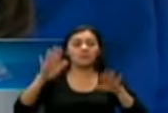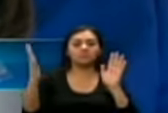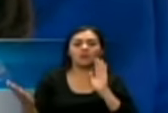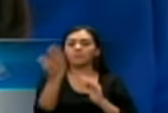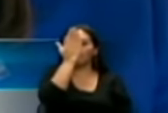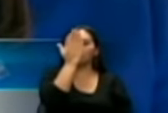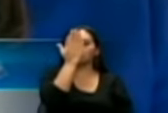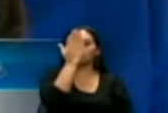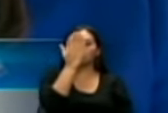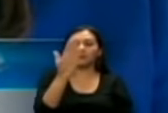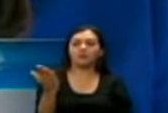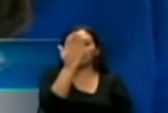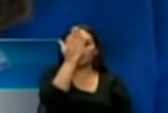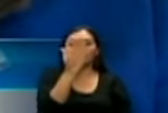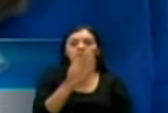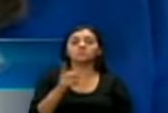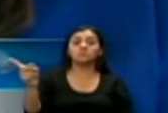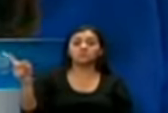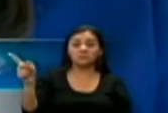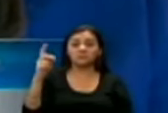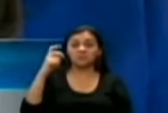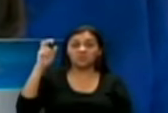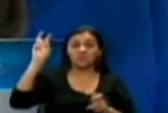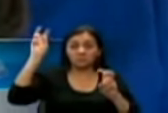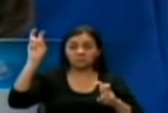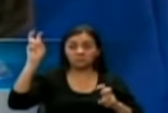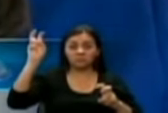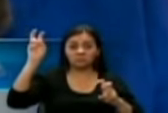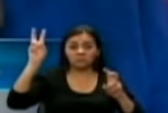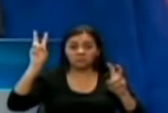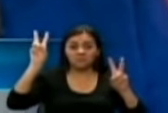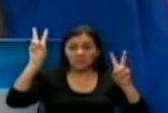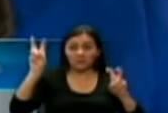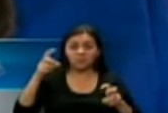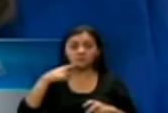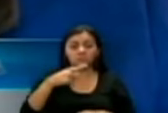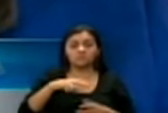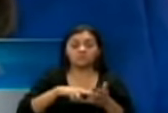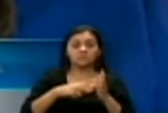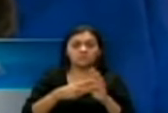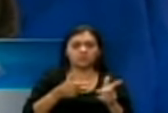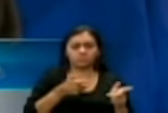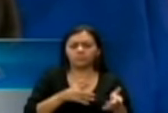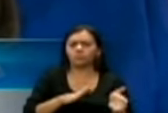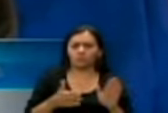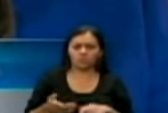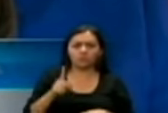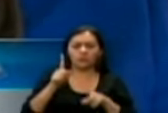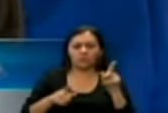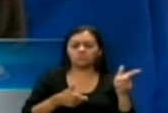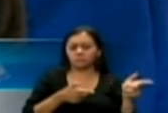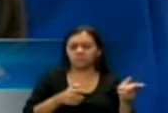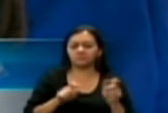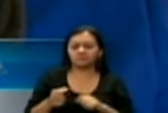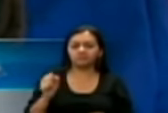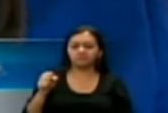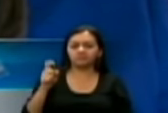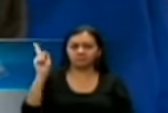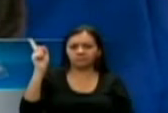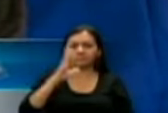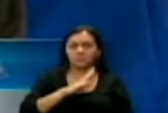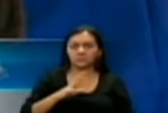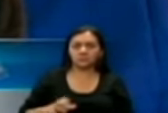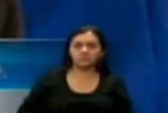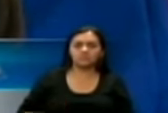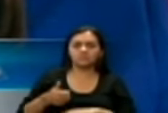la mara al empresario, que si sacaba los buses los iban a matar, y mataron algunos. Ya los cabecillas de estos